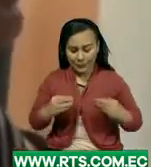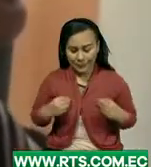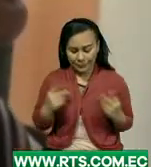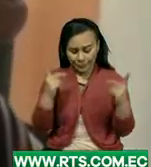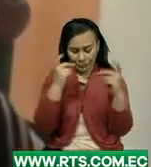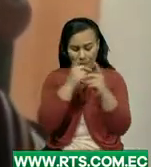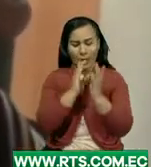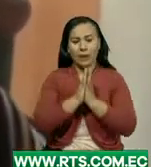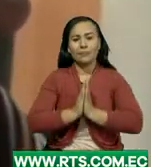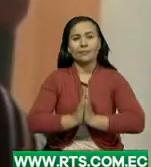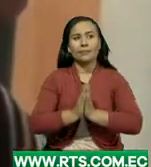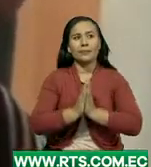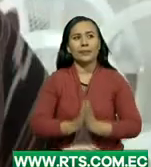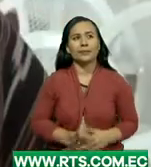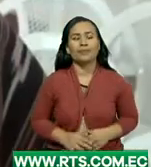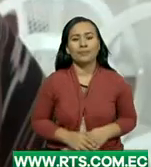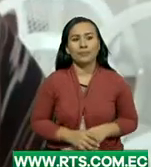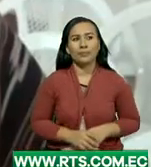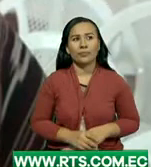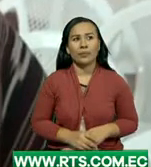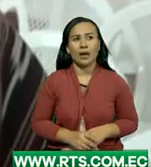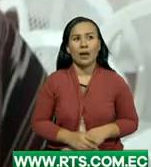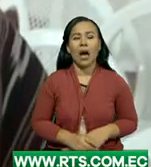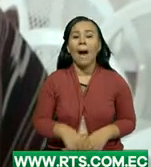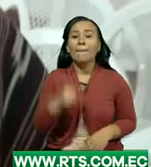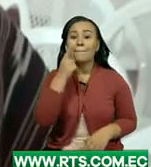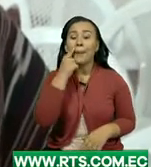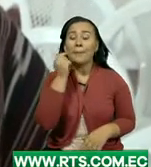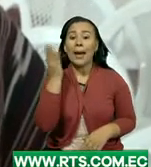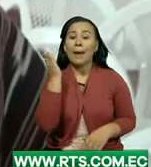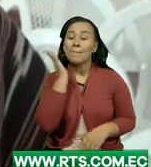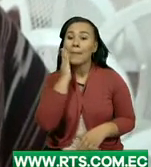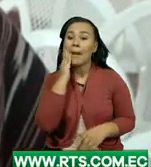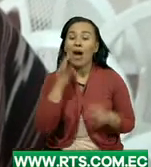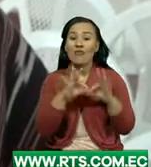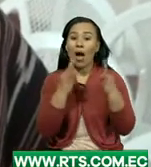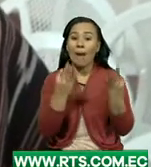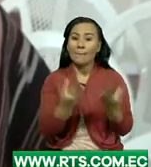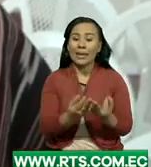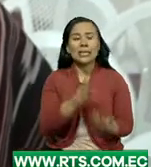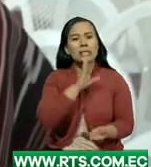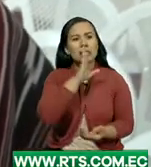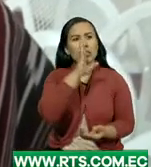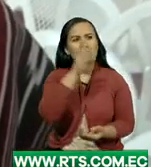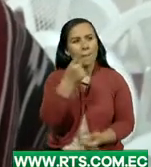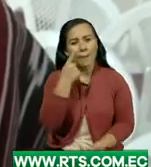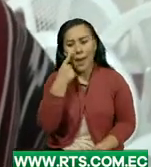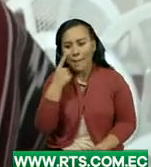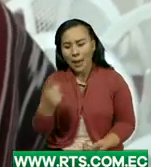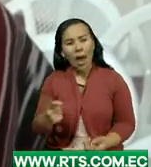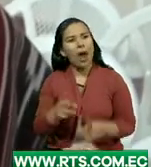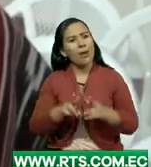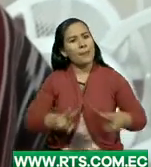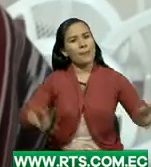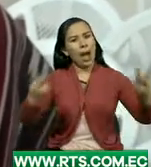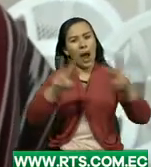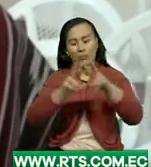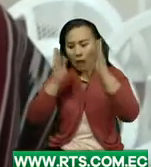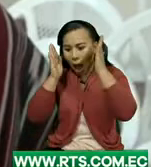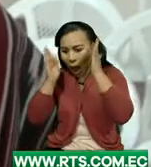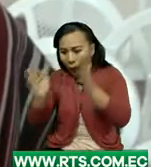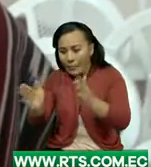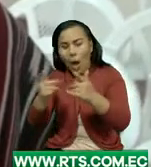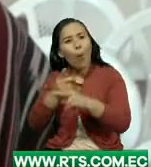pide a los padres de familia que también tengan ese valor